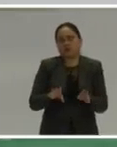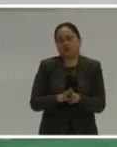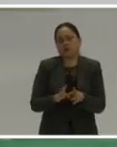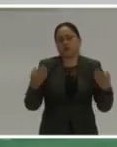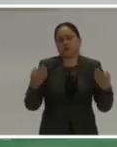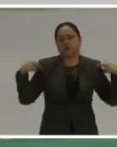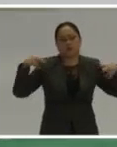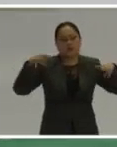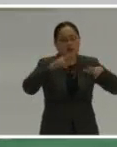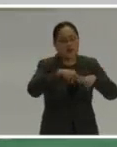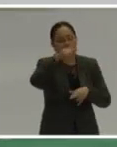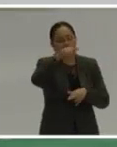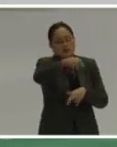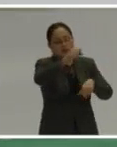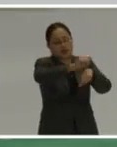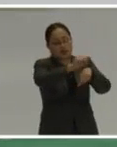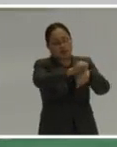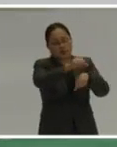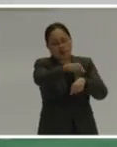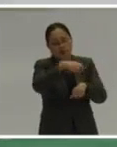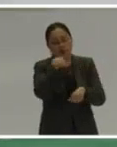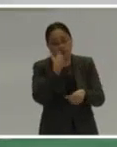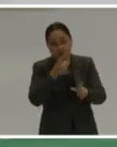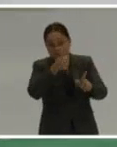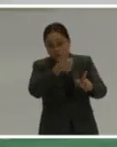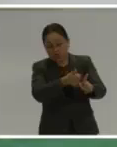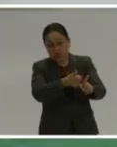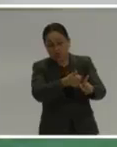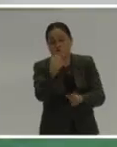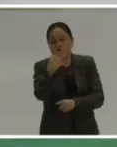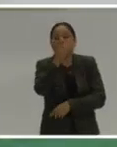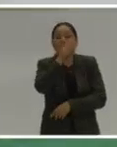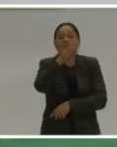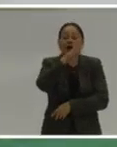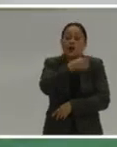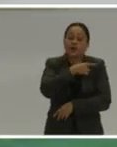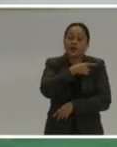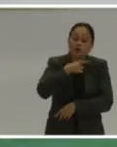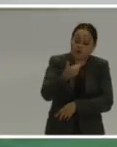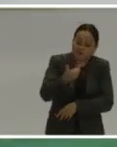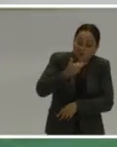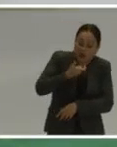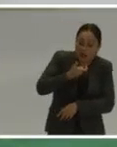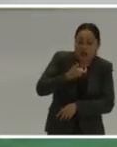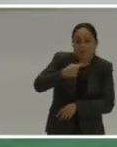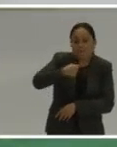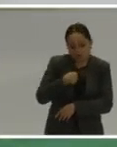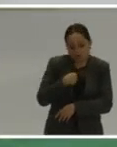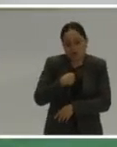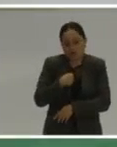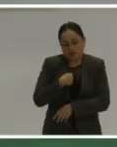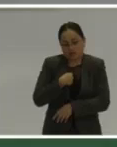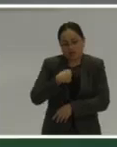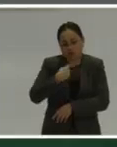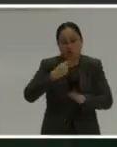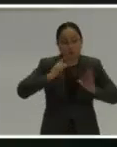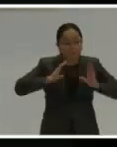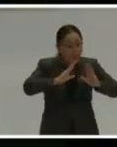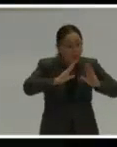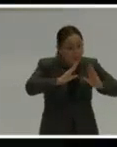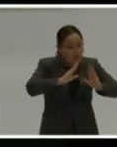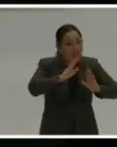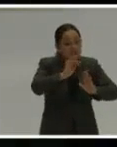en secundaria les dijeron, bueno, ustedes quieren autonomía, sus padres nos van a tener que pagar su sueldo, nuestros sueldos, a